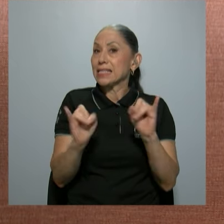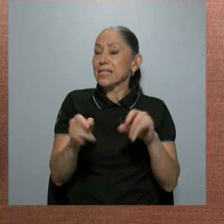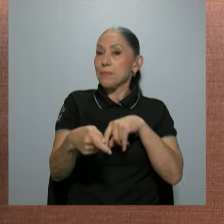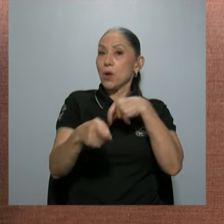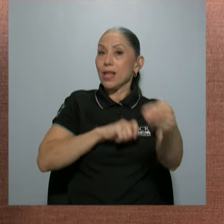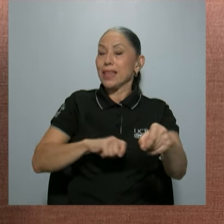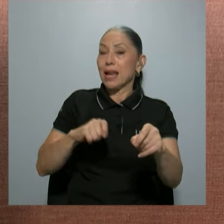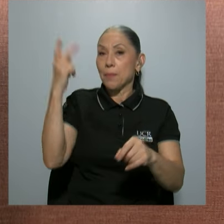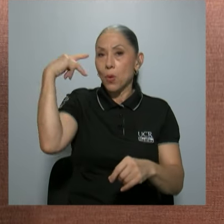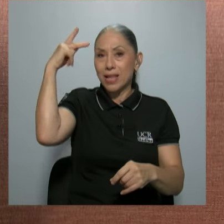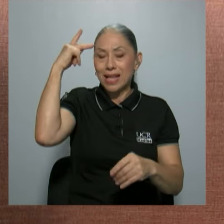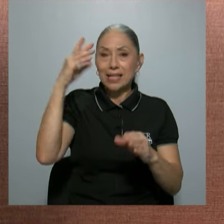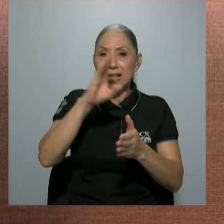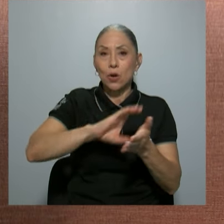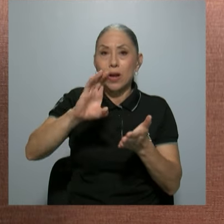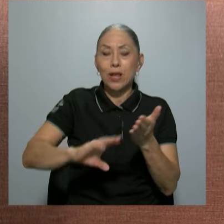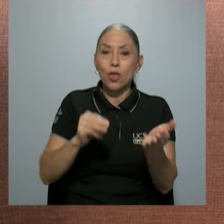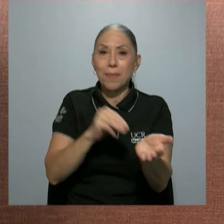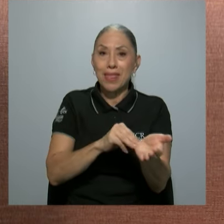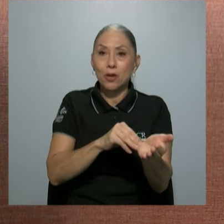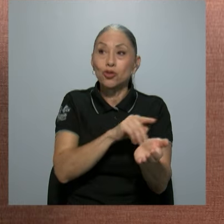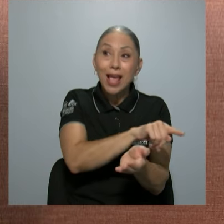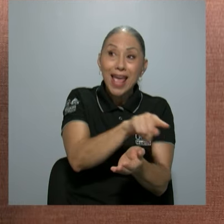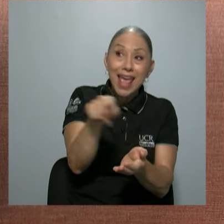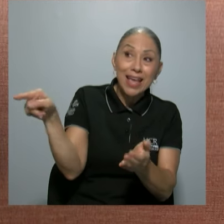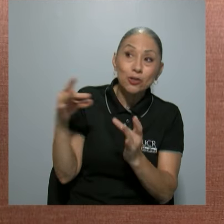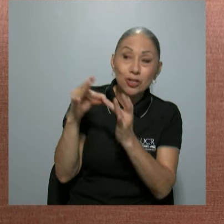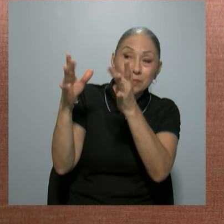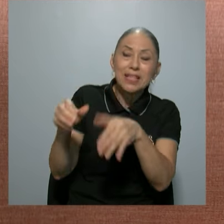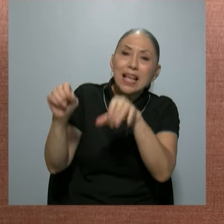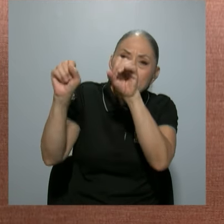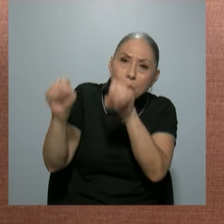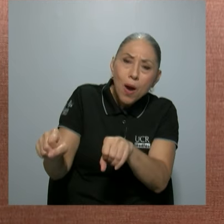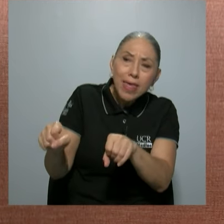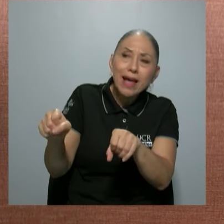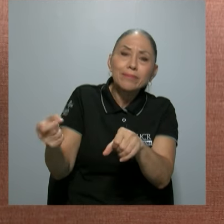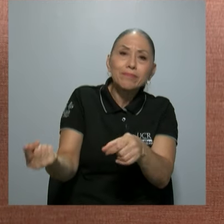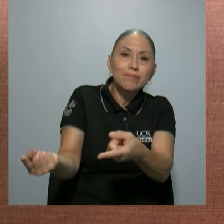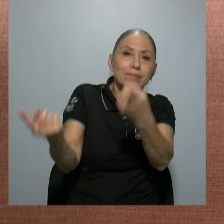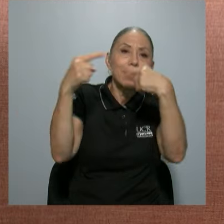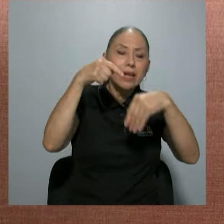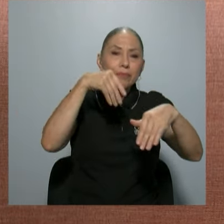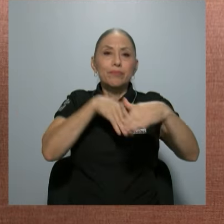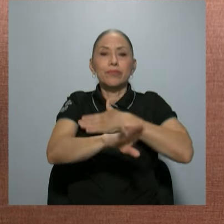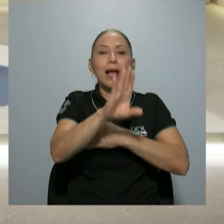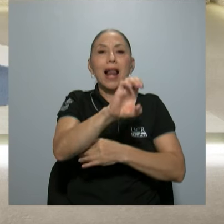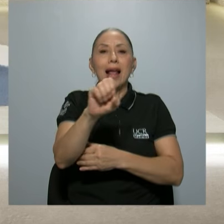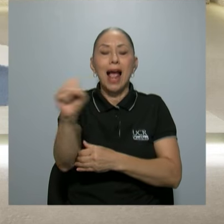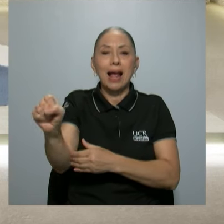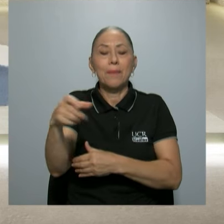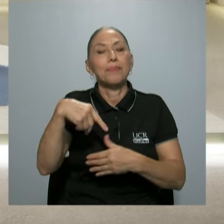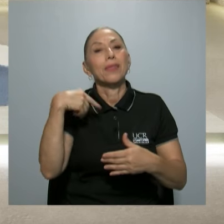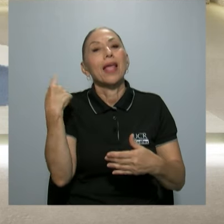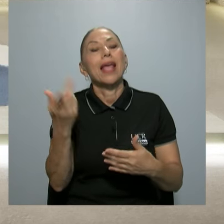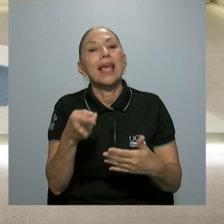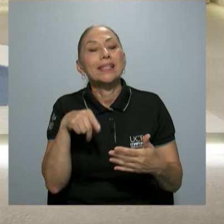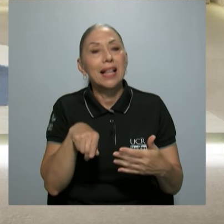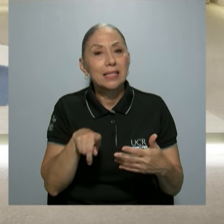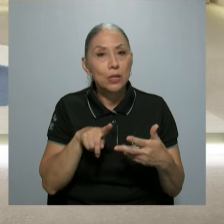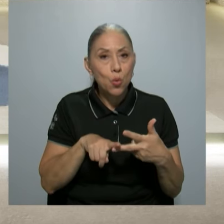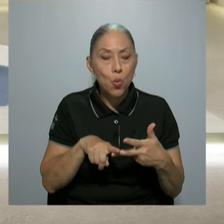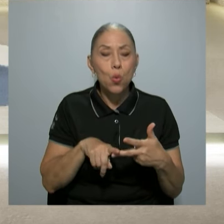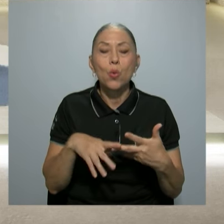de Médicos, puedan incorporarse de forma casi inmediata a la caja. Esa es la segunda línea de acción. La tercera línea de